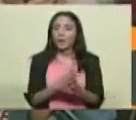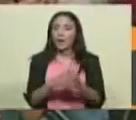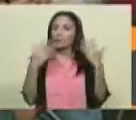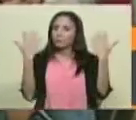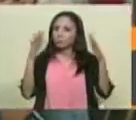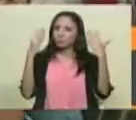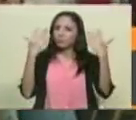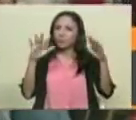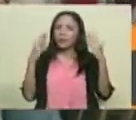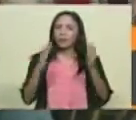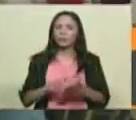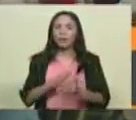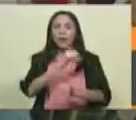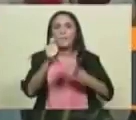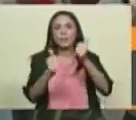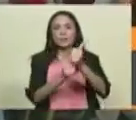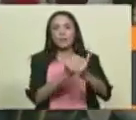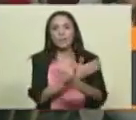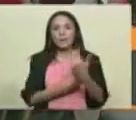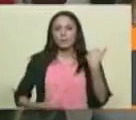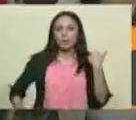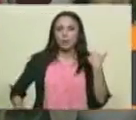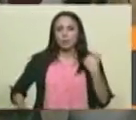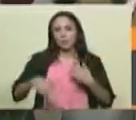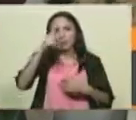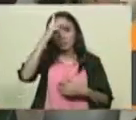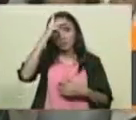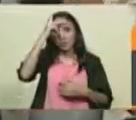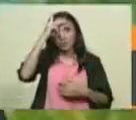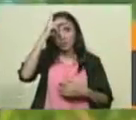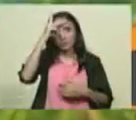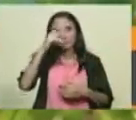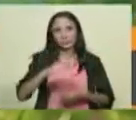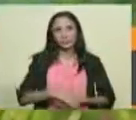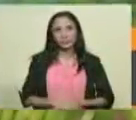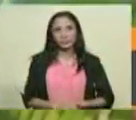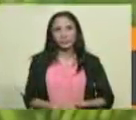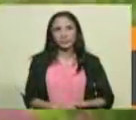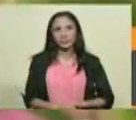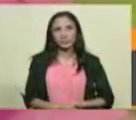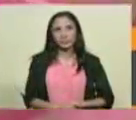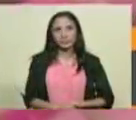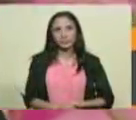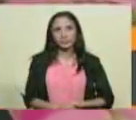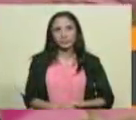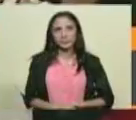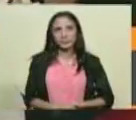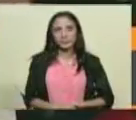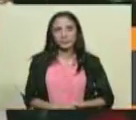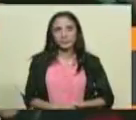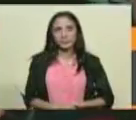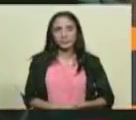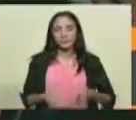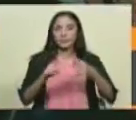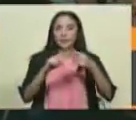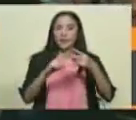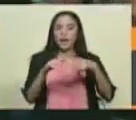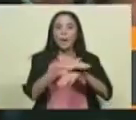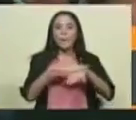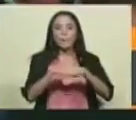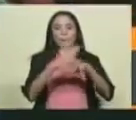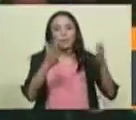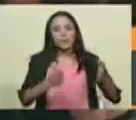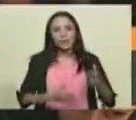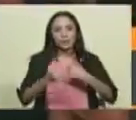ejecutivo, Tarek El Aizami, a la ministra Iris Varela,